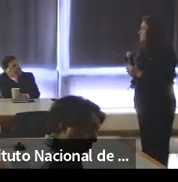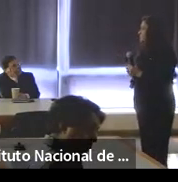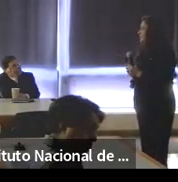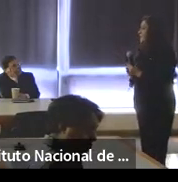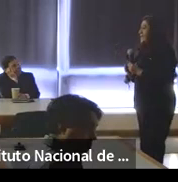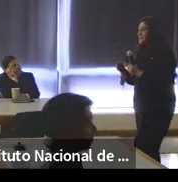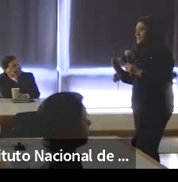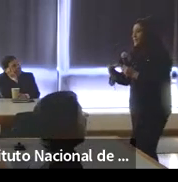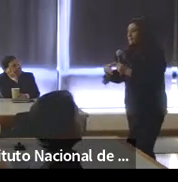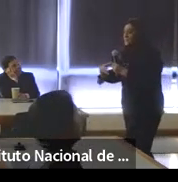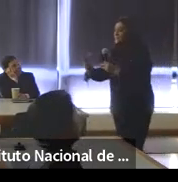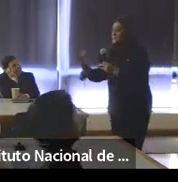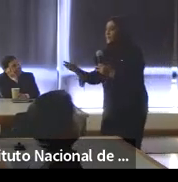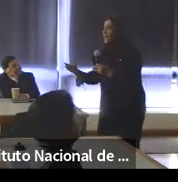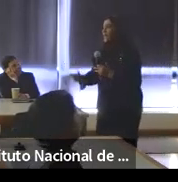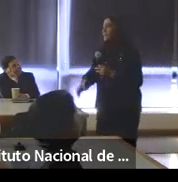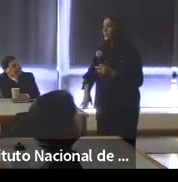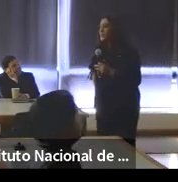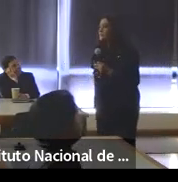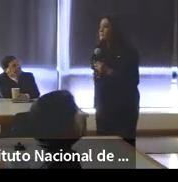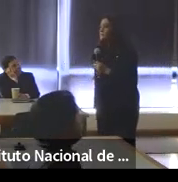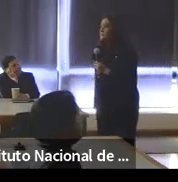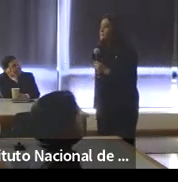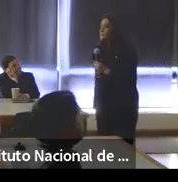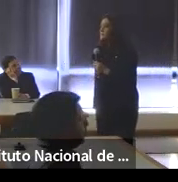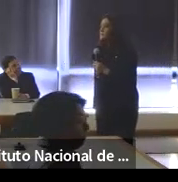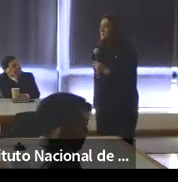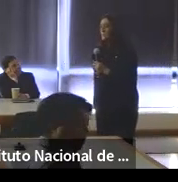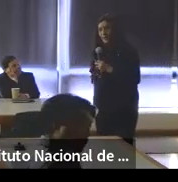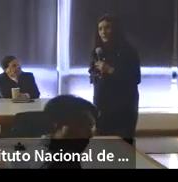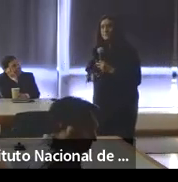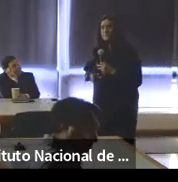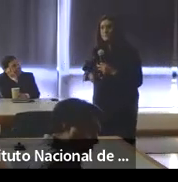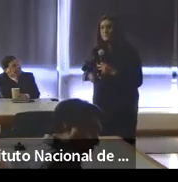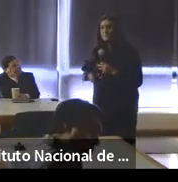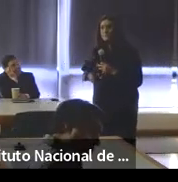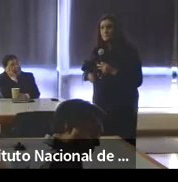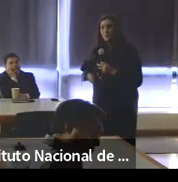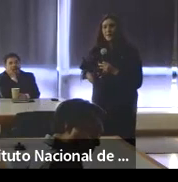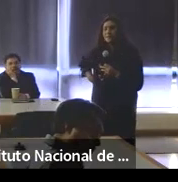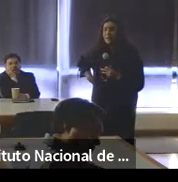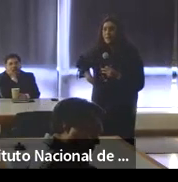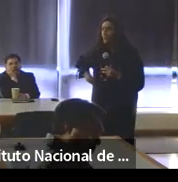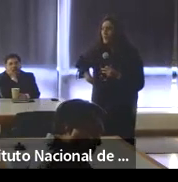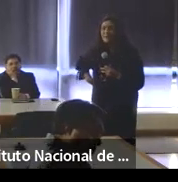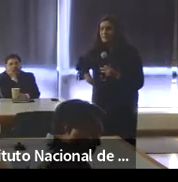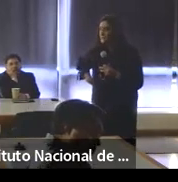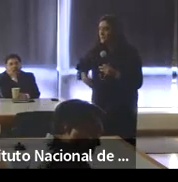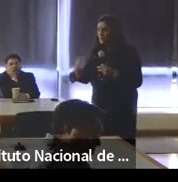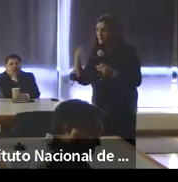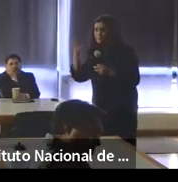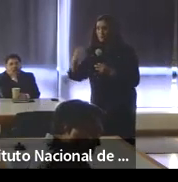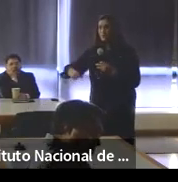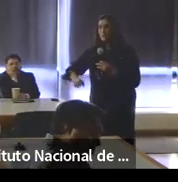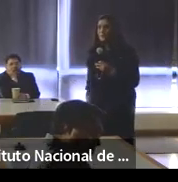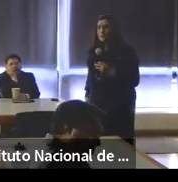problema es que mira vamos a hacer este programa Por qué Por qué Cuál es cuál